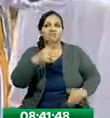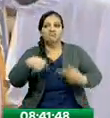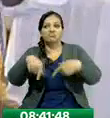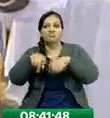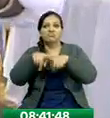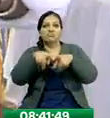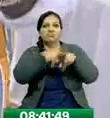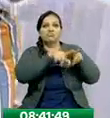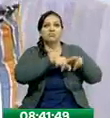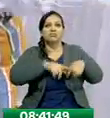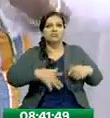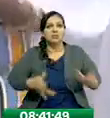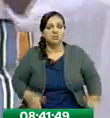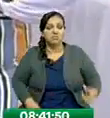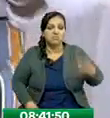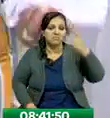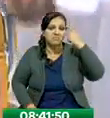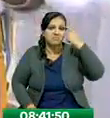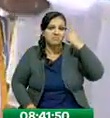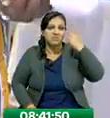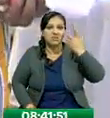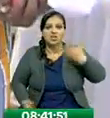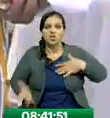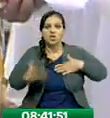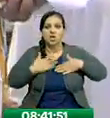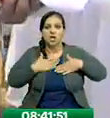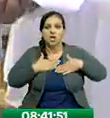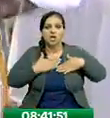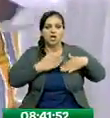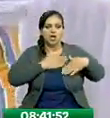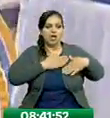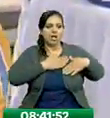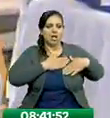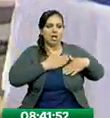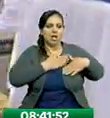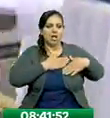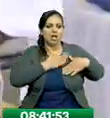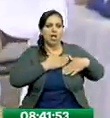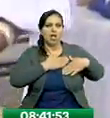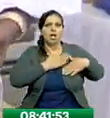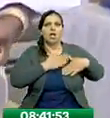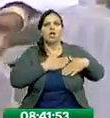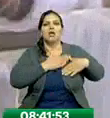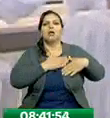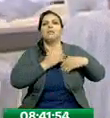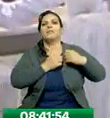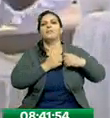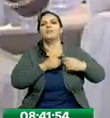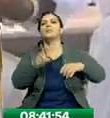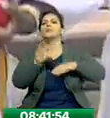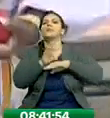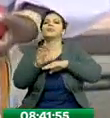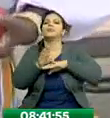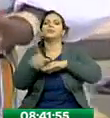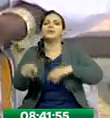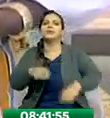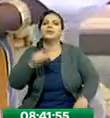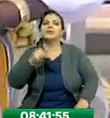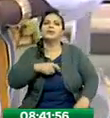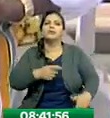valor es la hora su corazón no le responde bueno entonces ya le recomiendo a puig hacer por lo menos ejercicios cardiovasculares